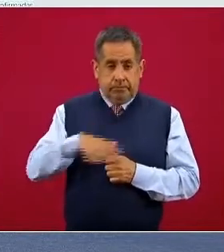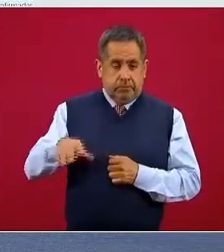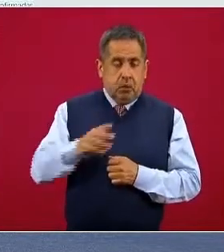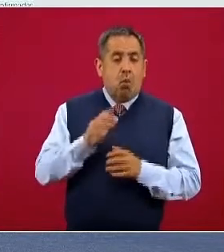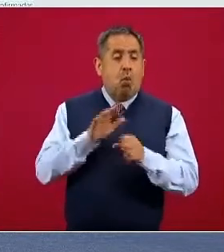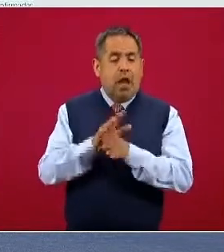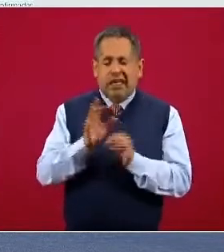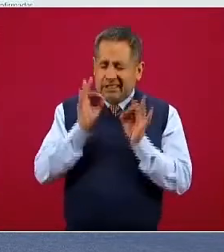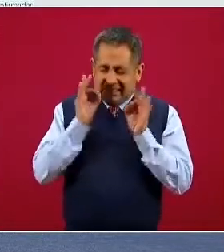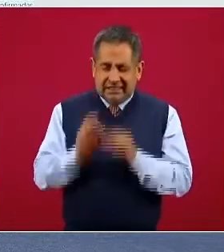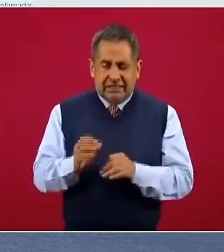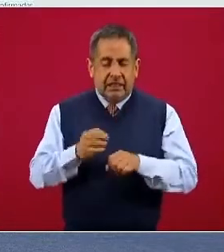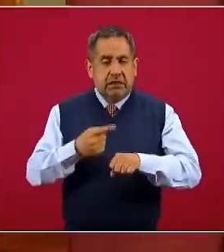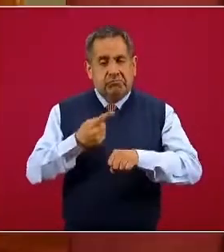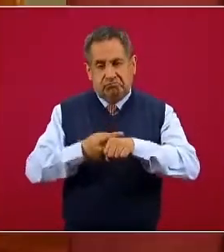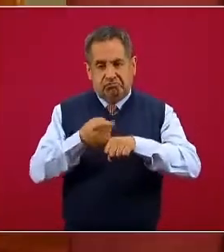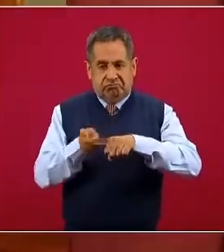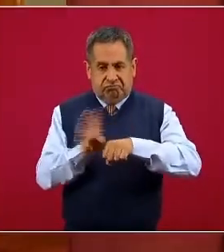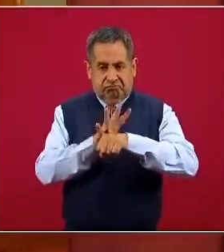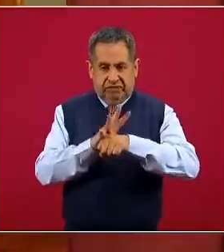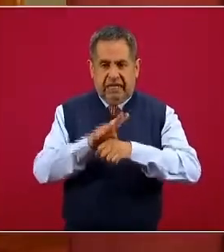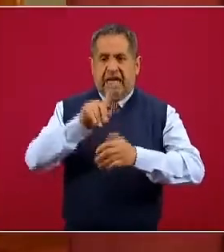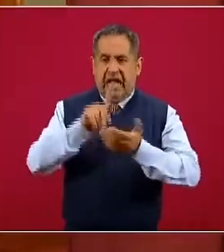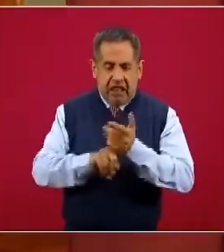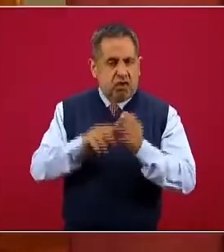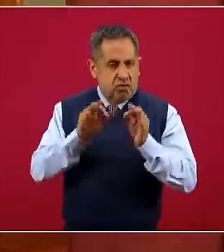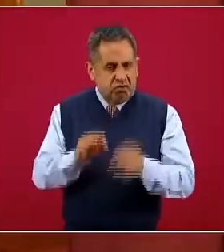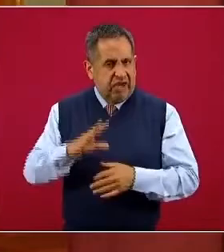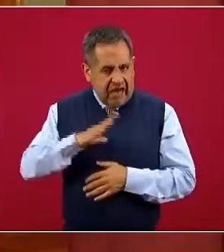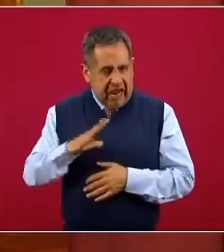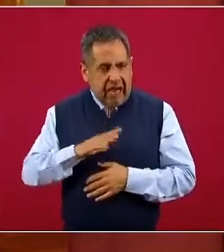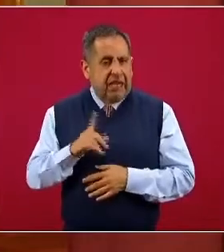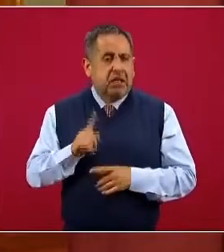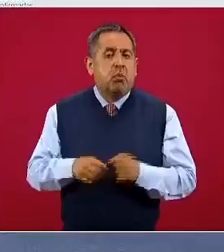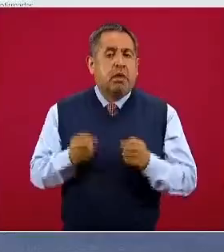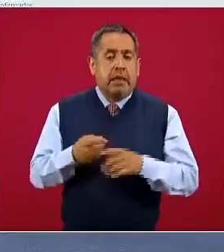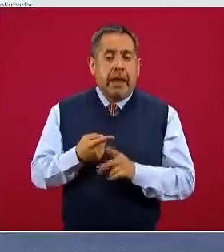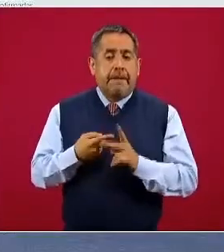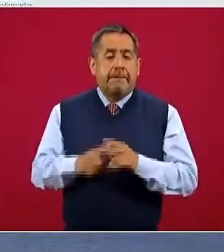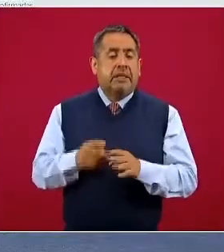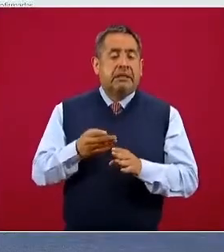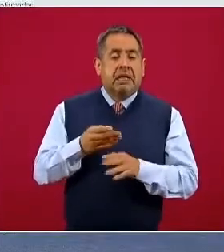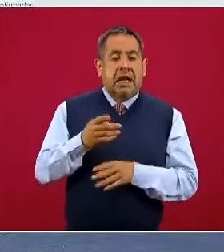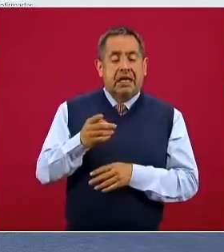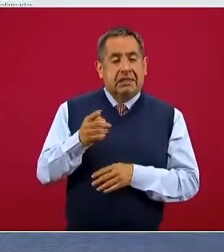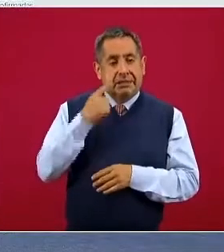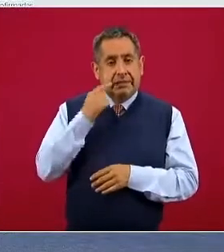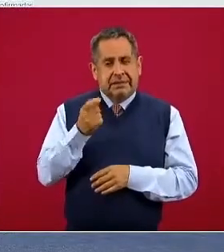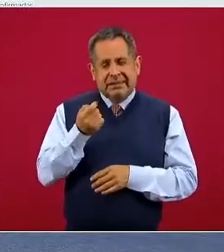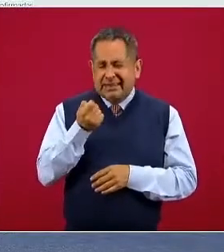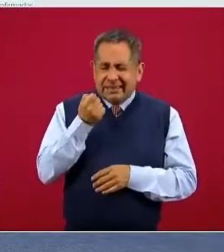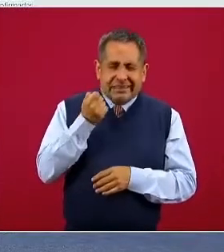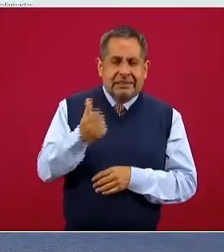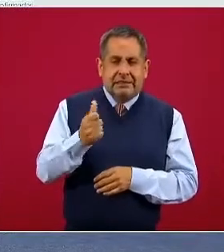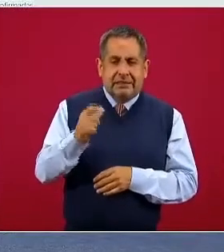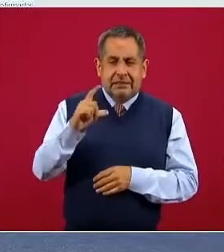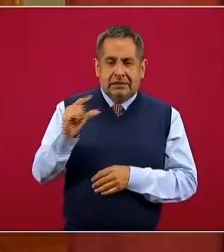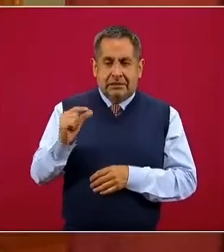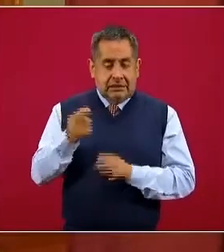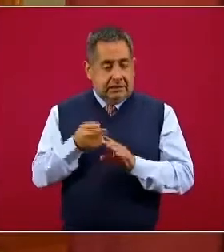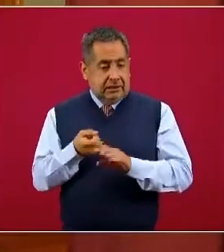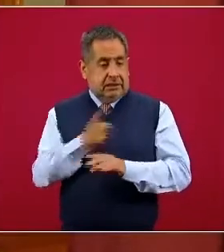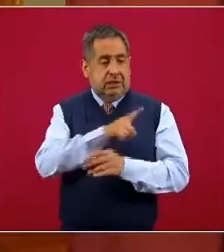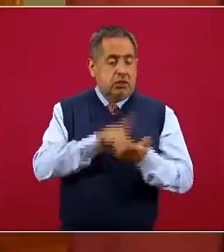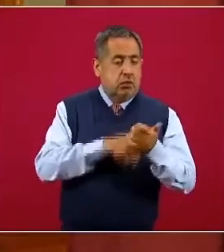uno de los indicadores al cual le damos seguimiento todos los días, inició la semana con una disminución en relación al cierre